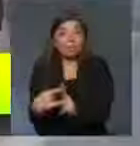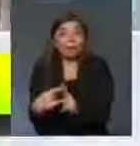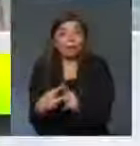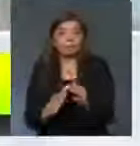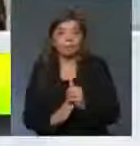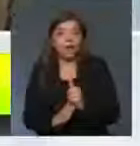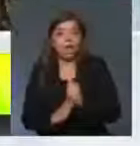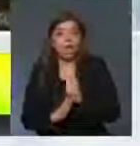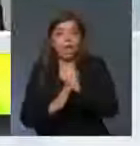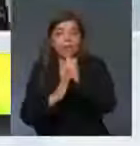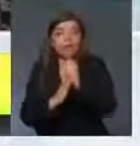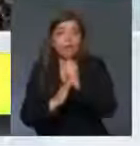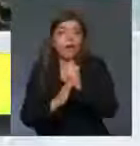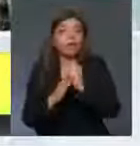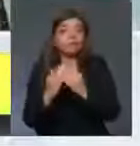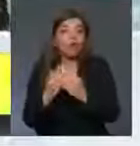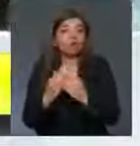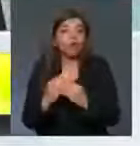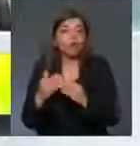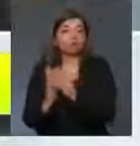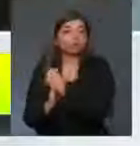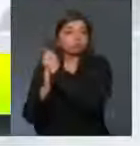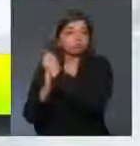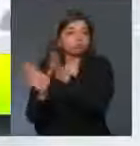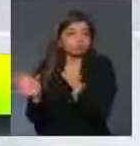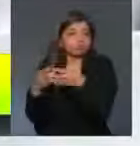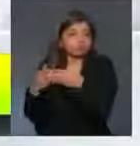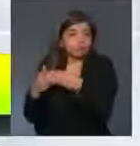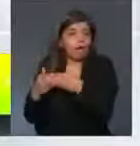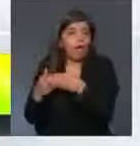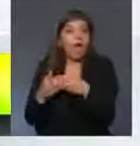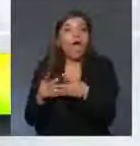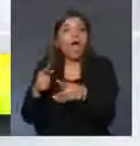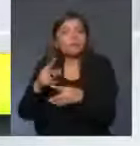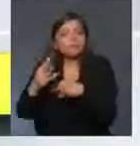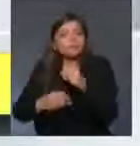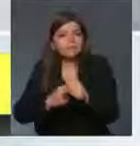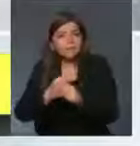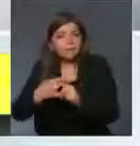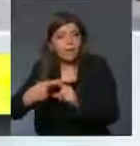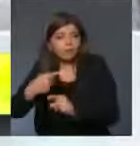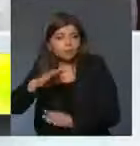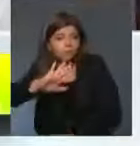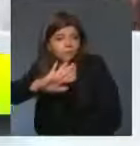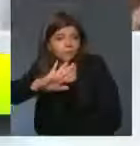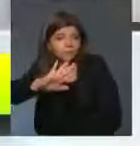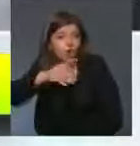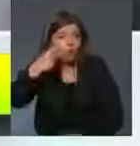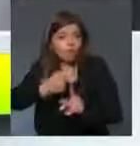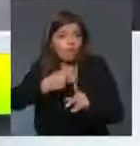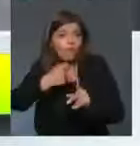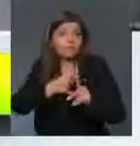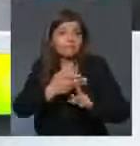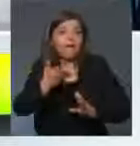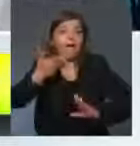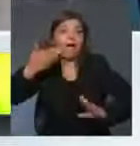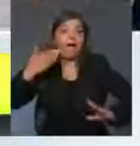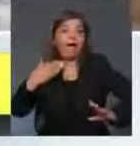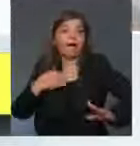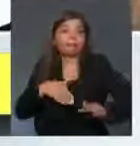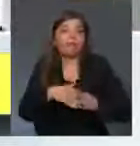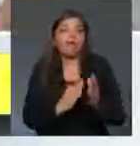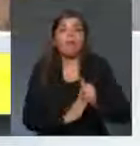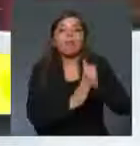encuestas como la figura de la izquierda con mayor proyección presidencial. Eso fue hace apenas 3 años y 5 meses. Oye, oye, oye, aquí hay una... A ver, ¿qué pasó,